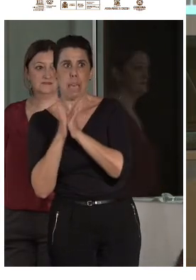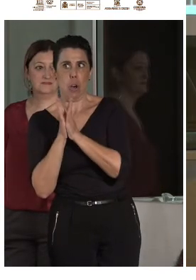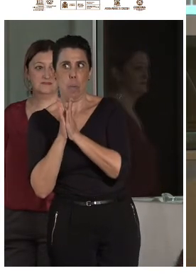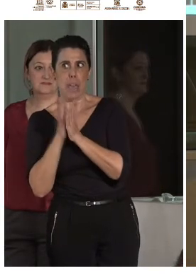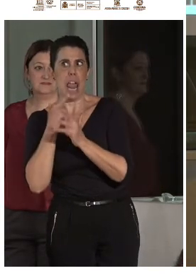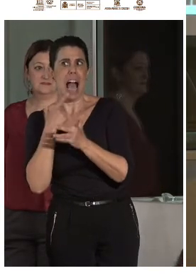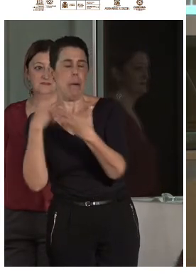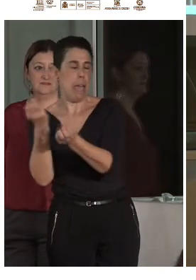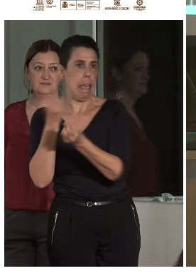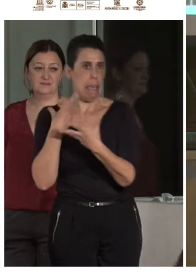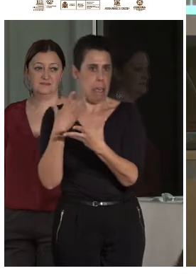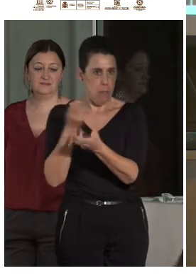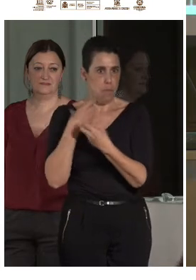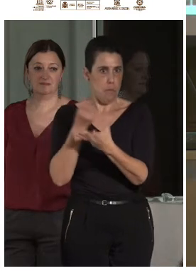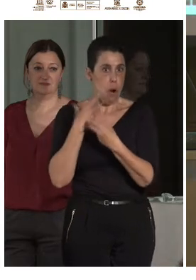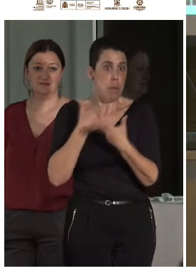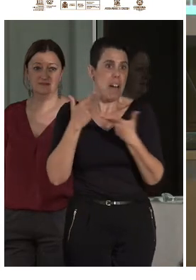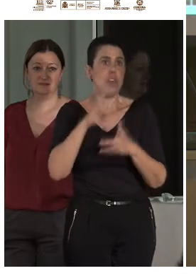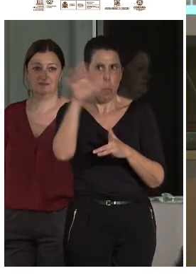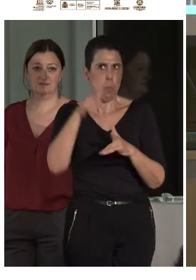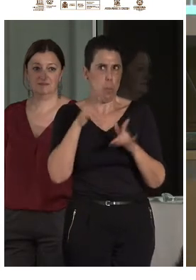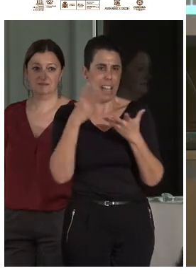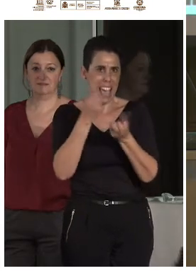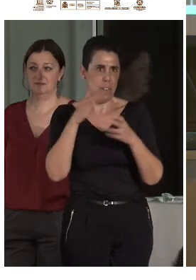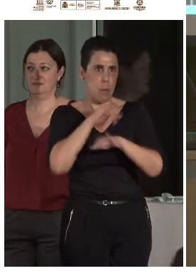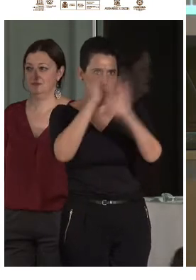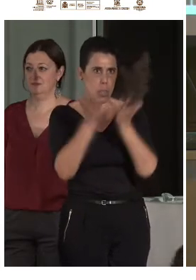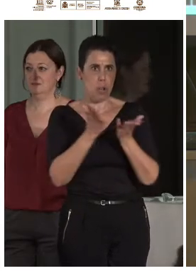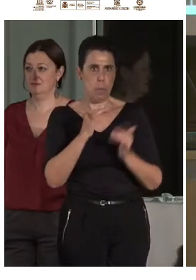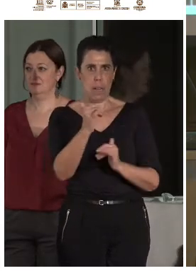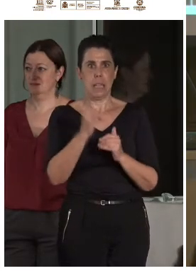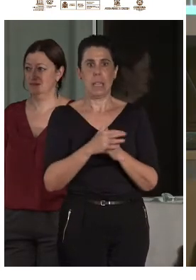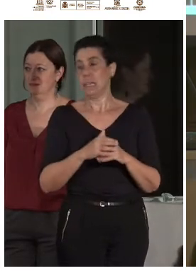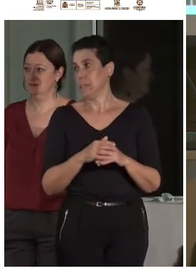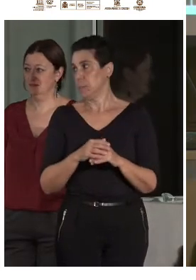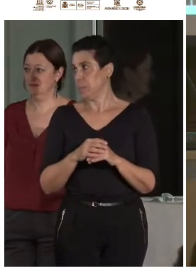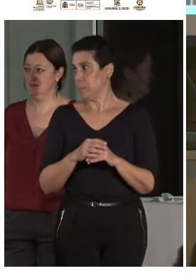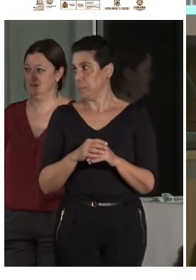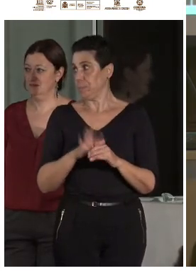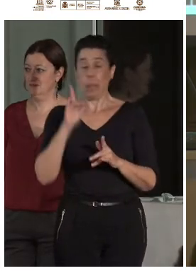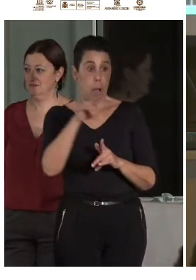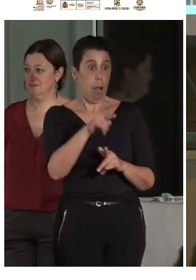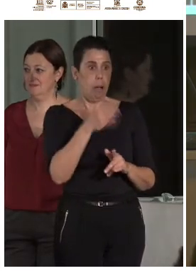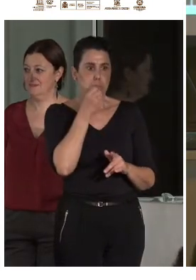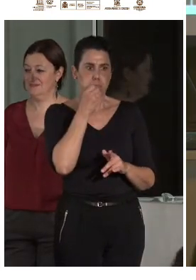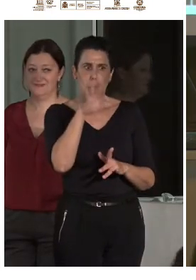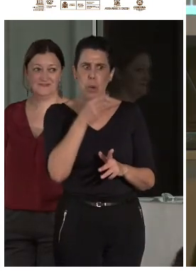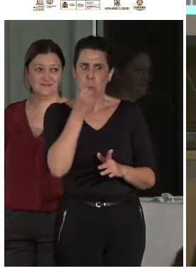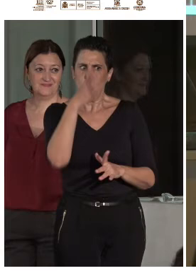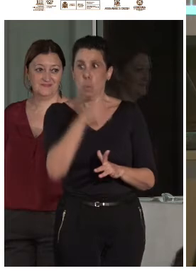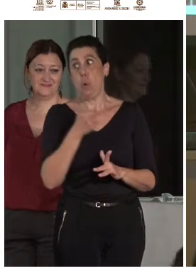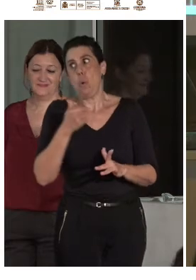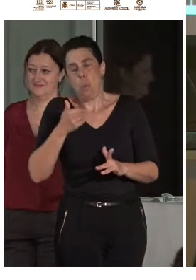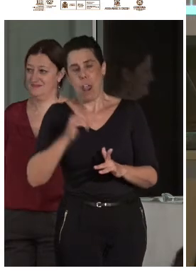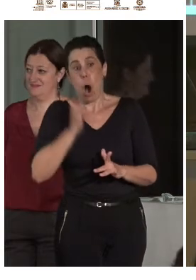porque él sí que tiene más el global. Es lo que te puedo comentar. No, es muy, muy oportuna tu